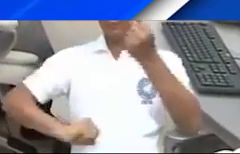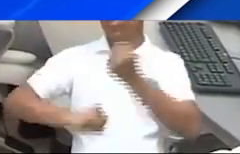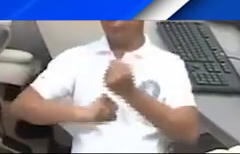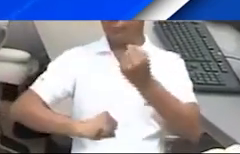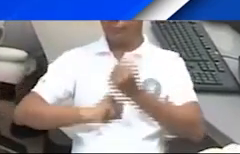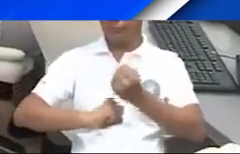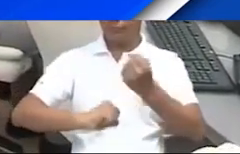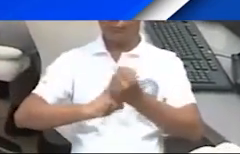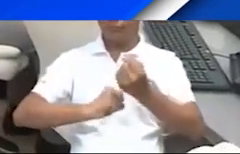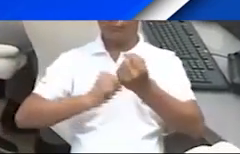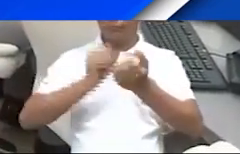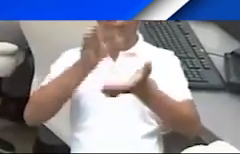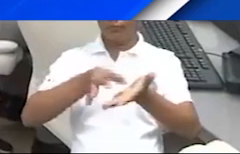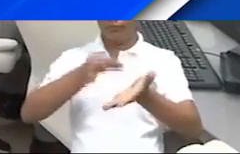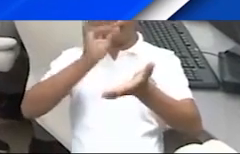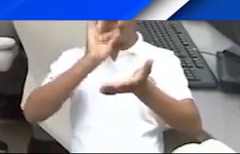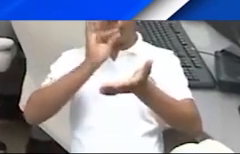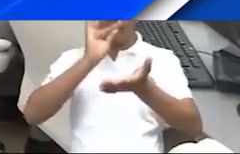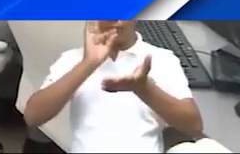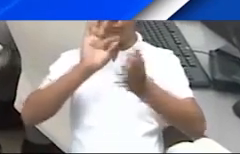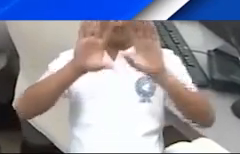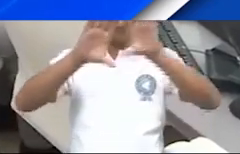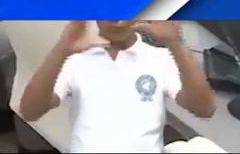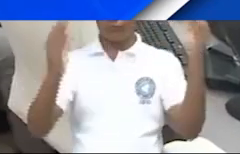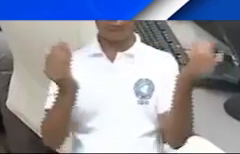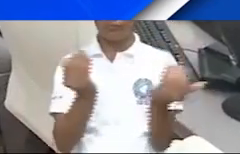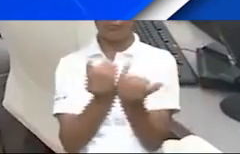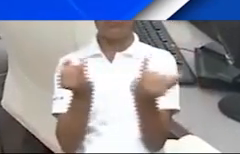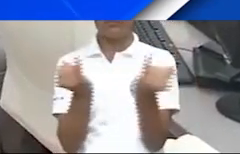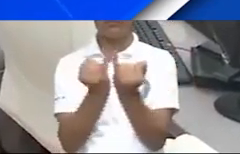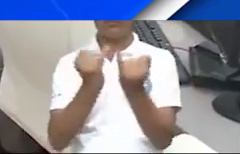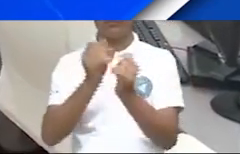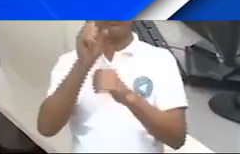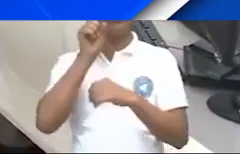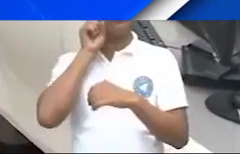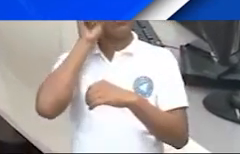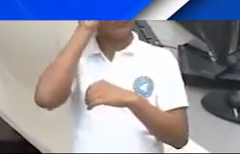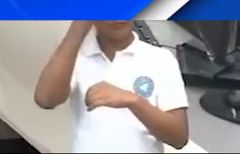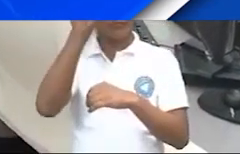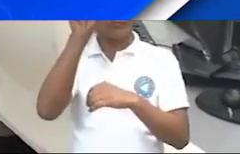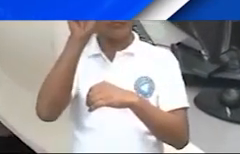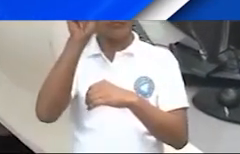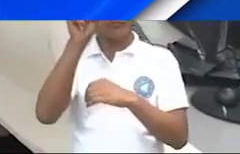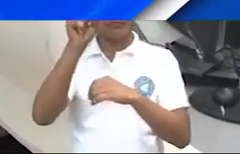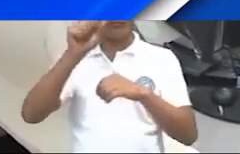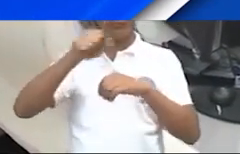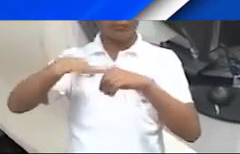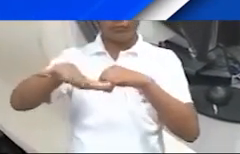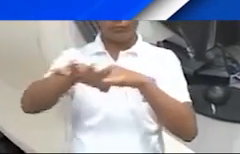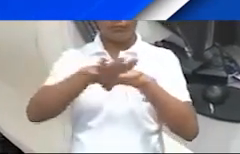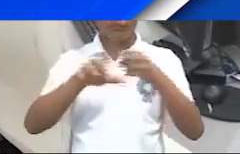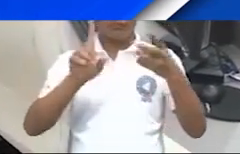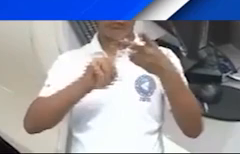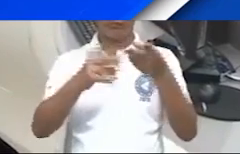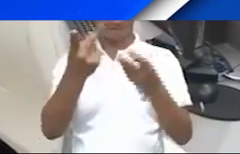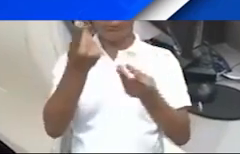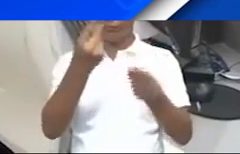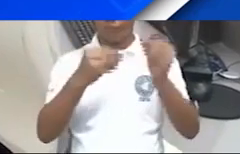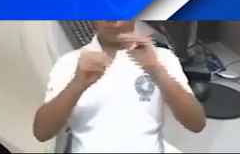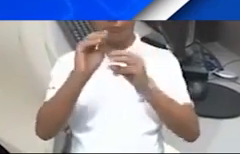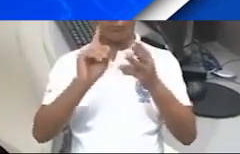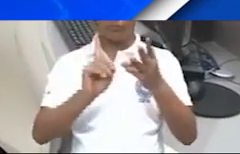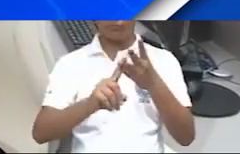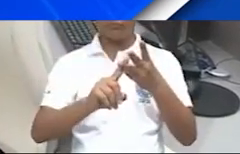cafetalero mundial y promover su desarrollo sostenible, social, económico